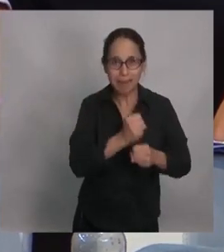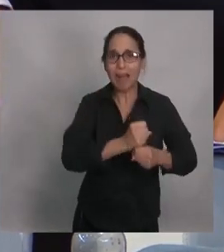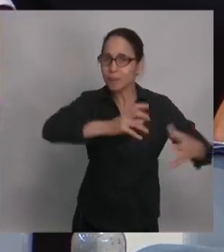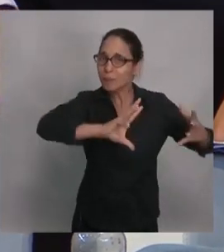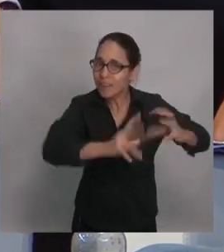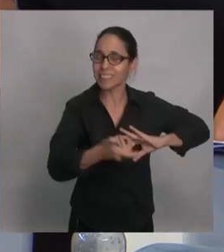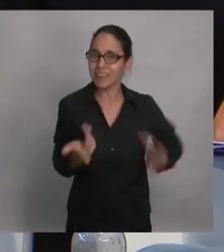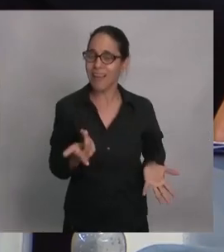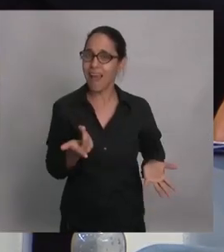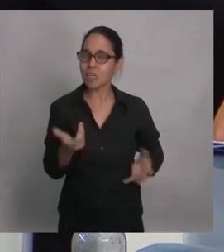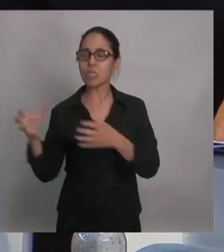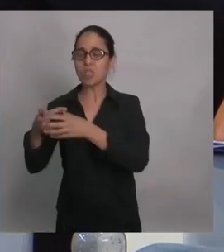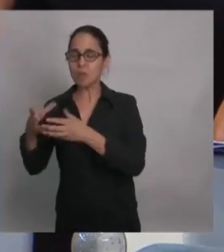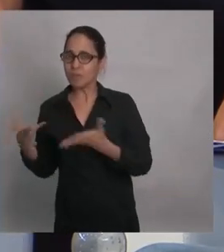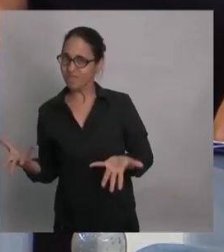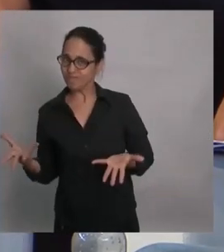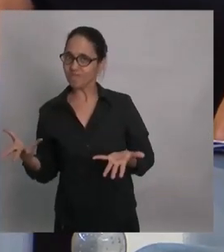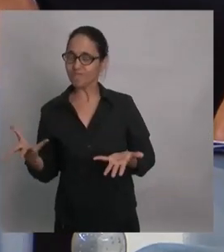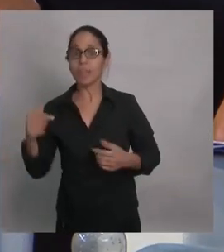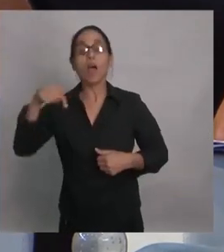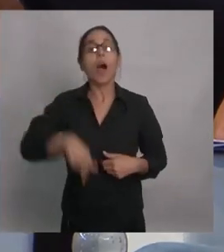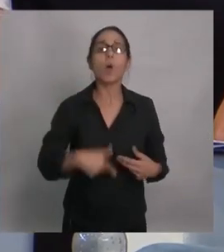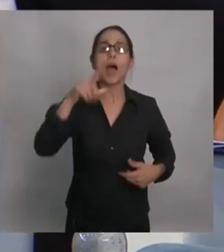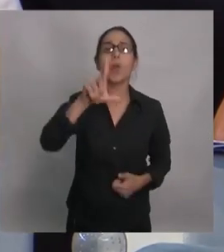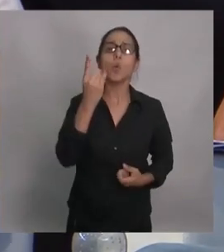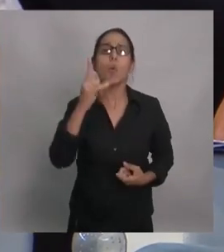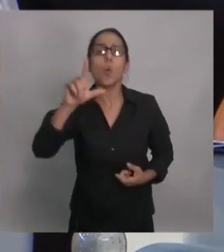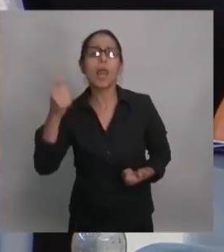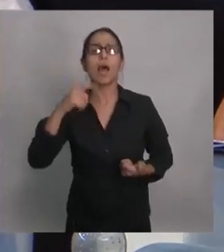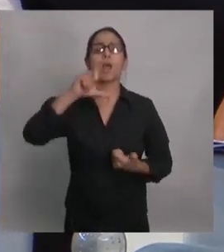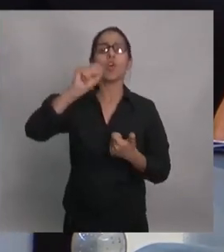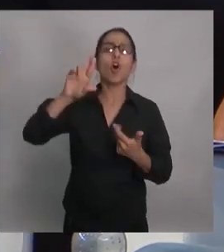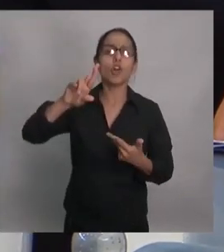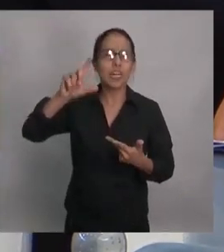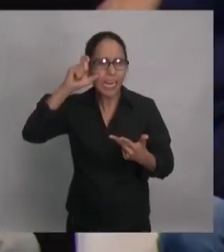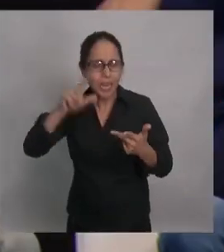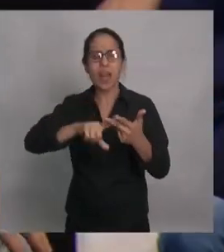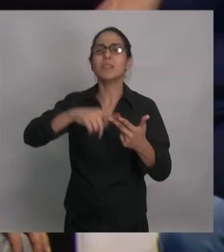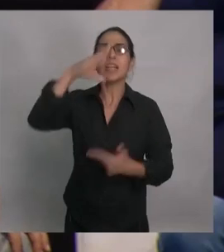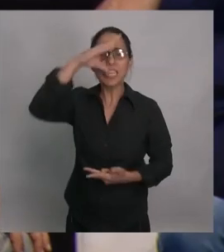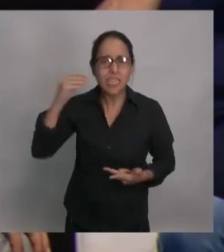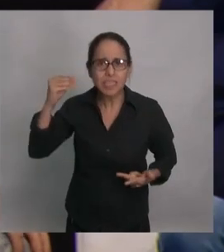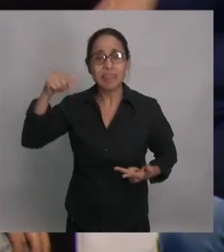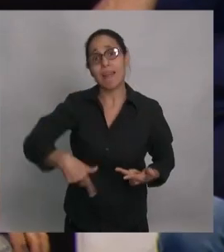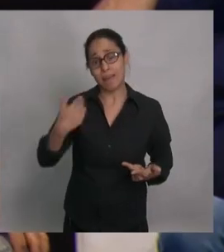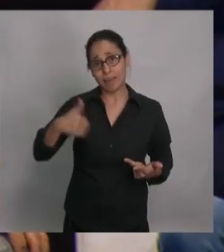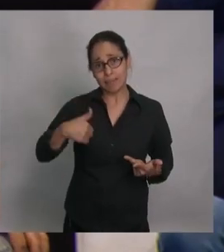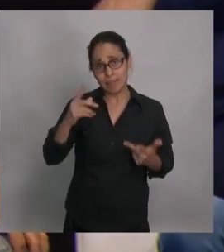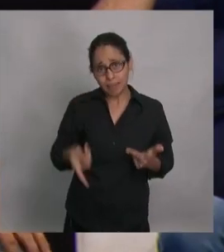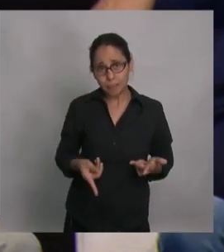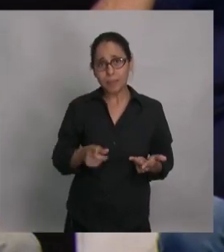los compañeros Lula, compañero Correa, la compañera Cristina acá en la Argentina,